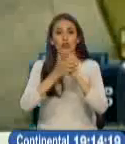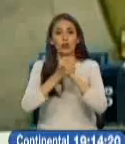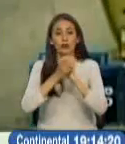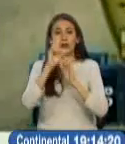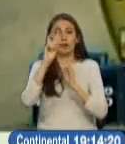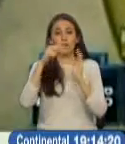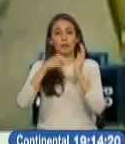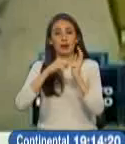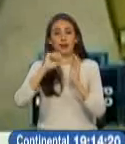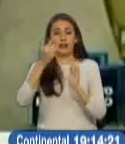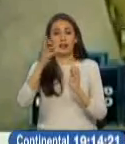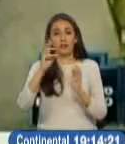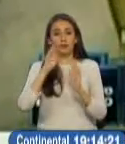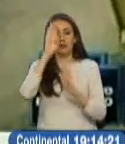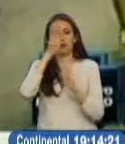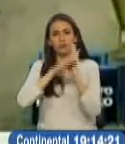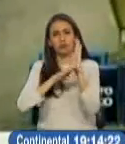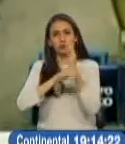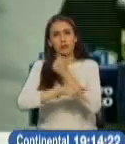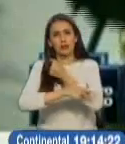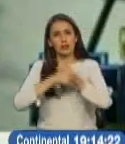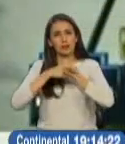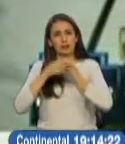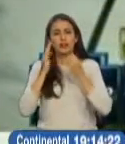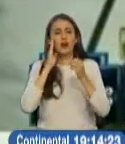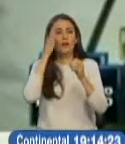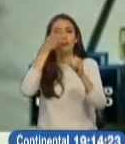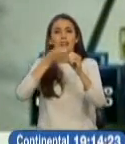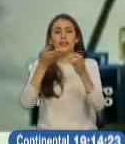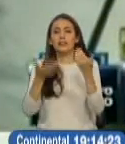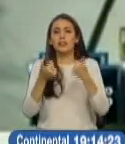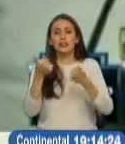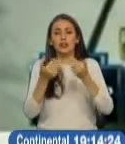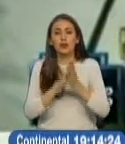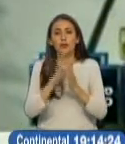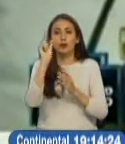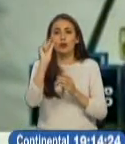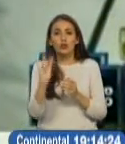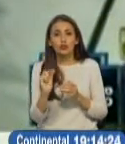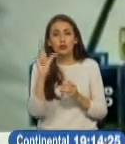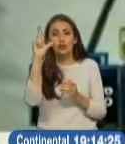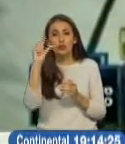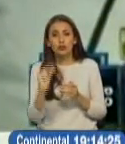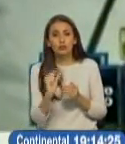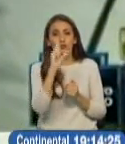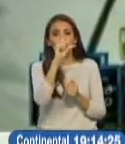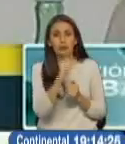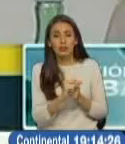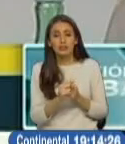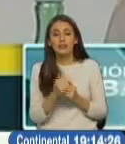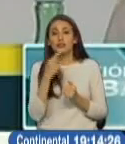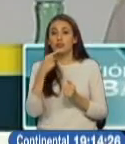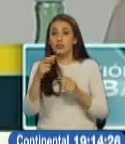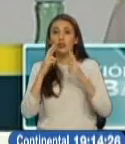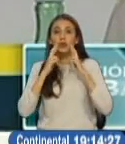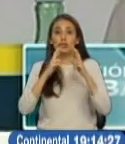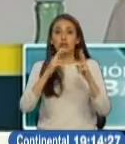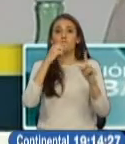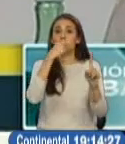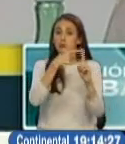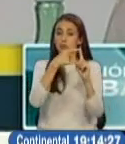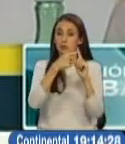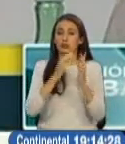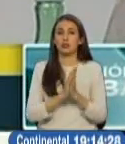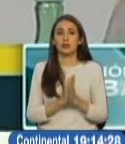2016 resolvió reducir la producción de crudo, con el objetivo de estabilizar los precios internacionales, y el balance es positivo. No vamos a abandonar